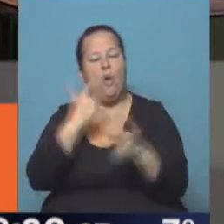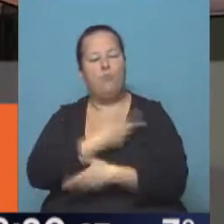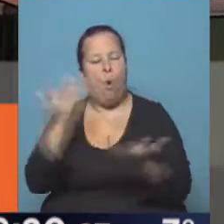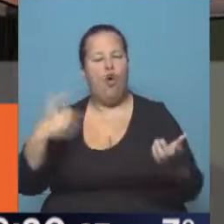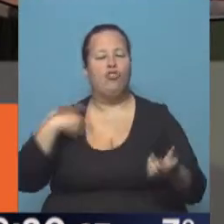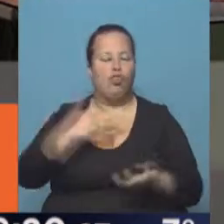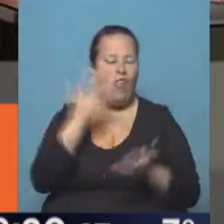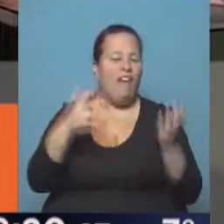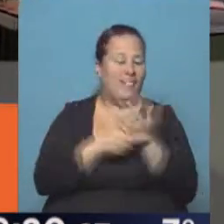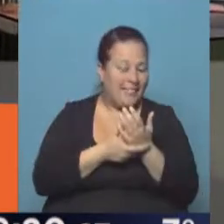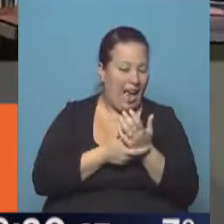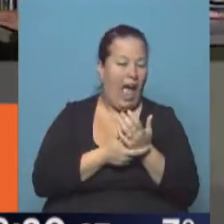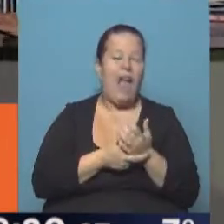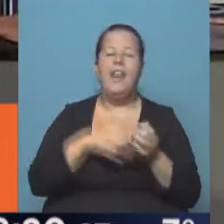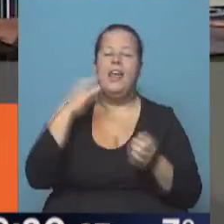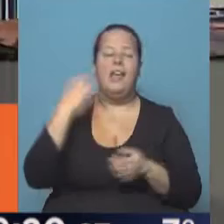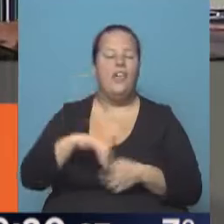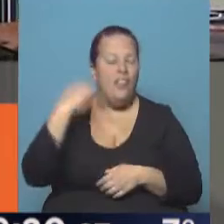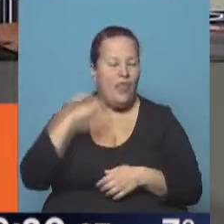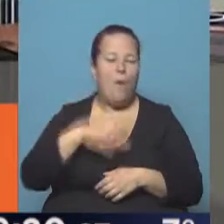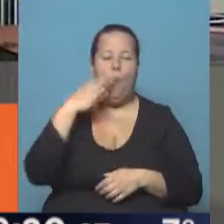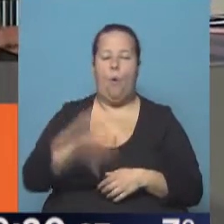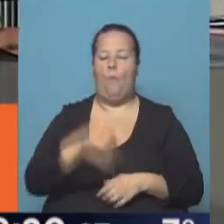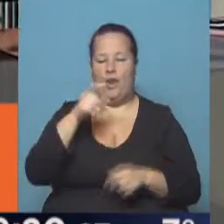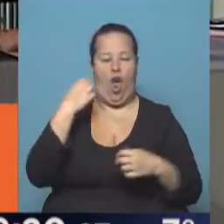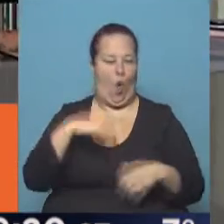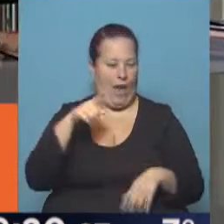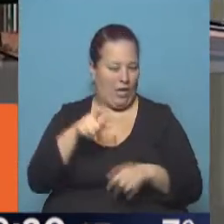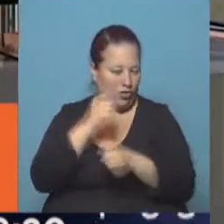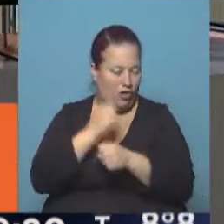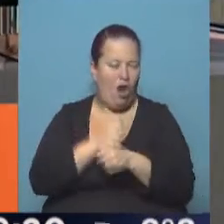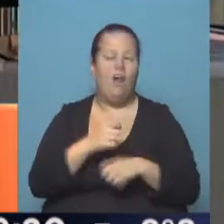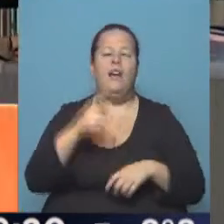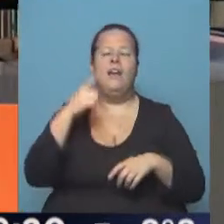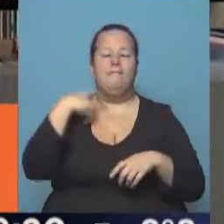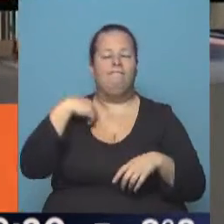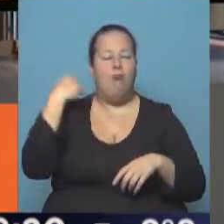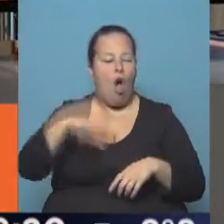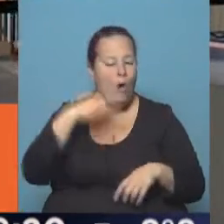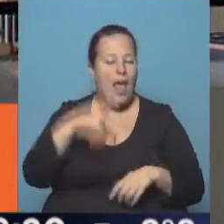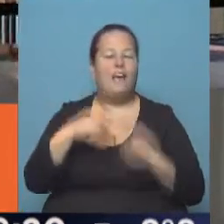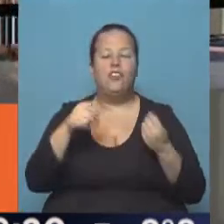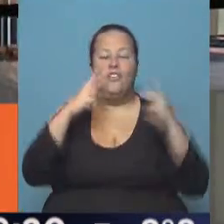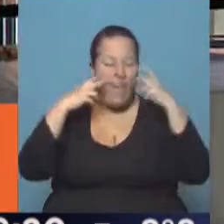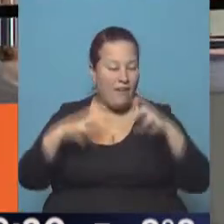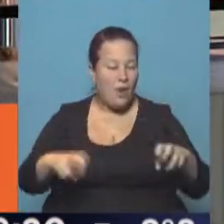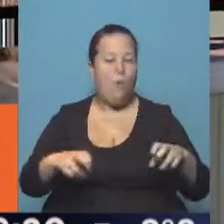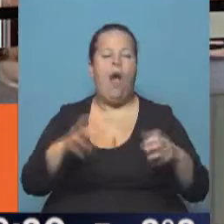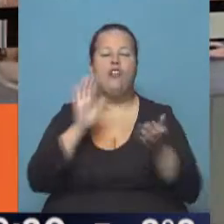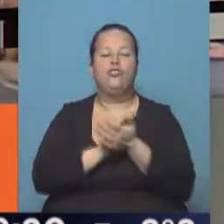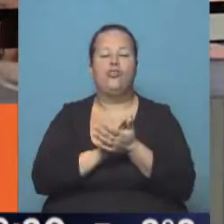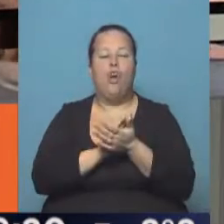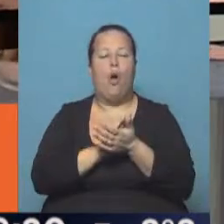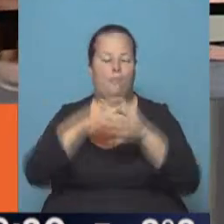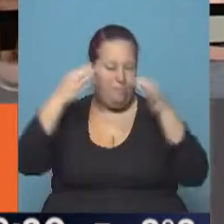sea, los fiscales, tenemos que cumplir con esas obligaciones y tenemos ese mandato de investigar los casos de manera